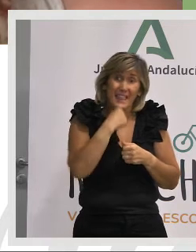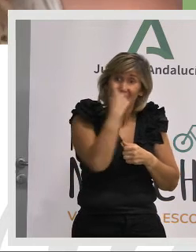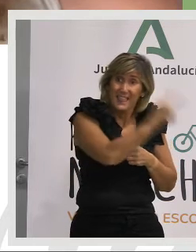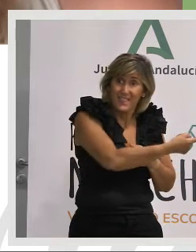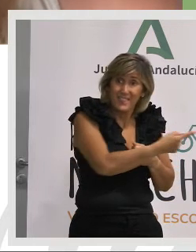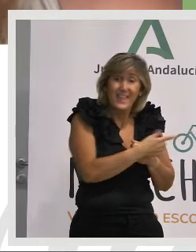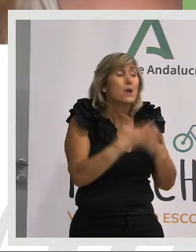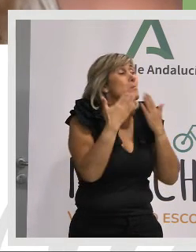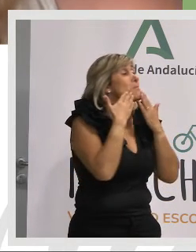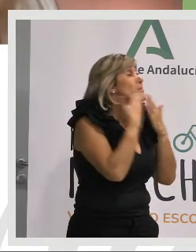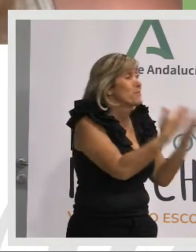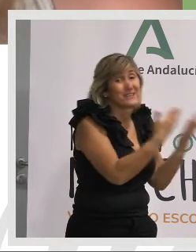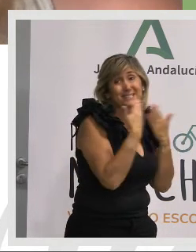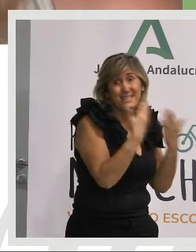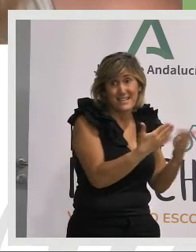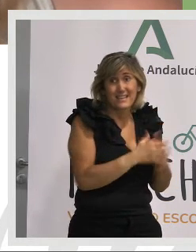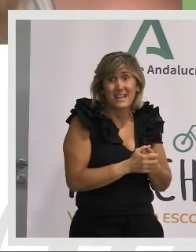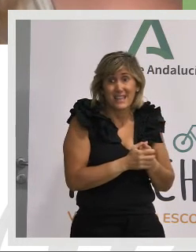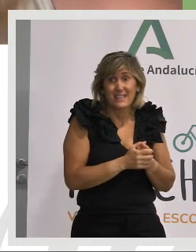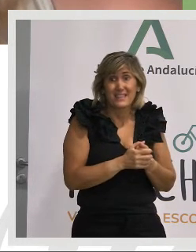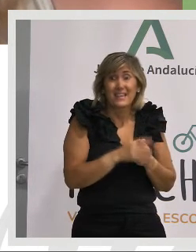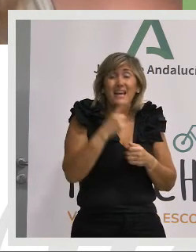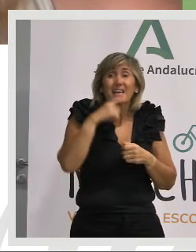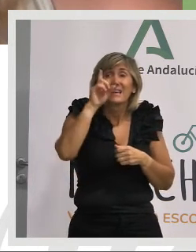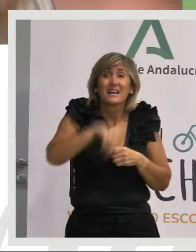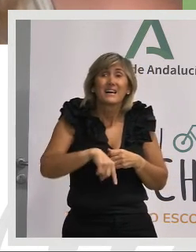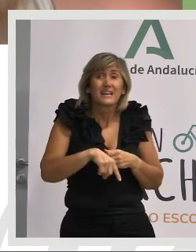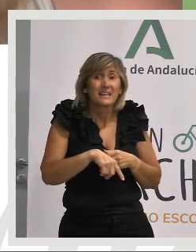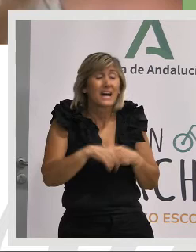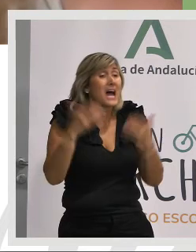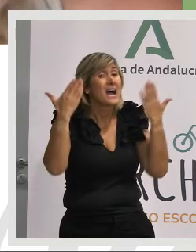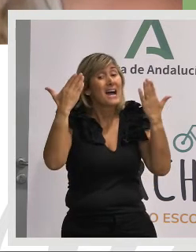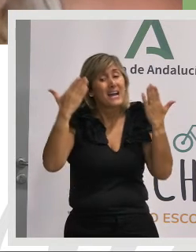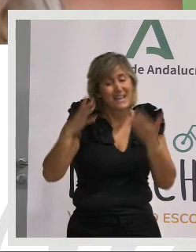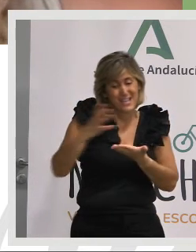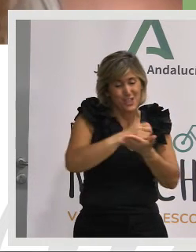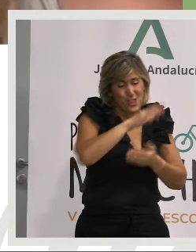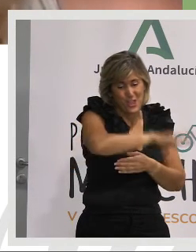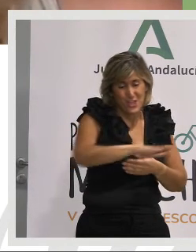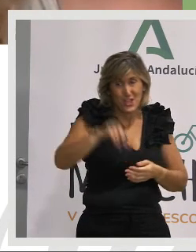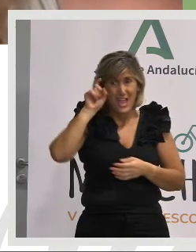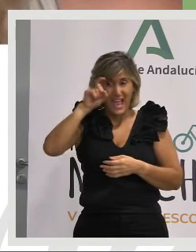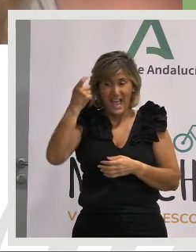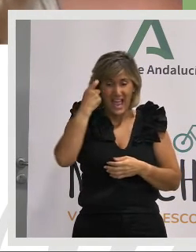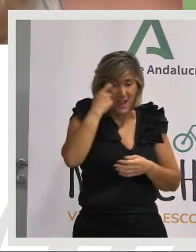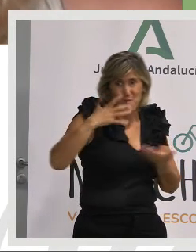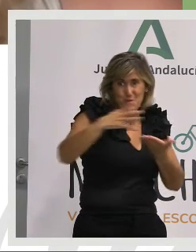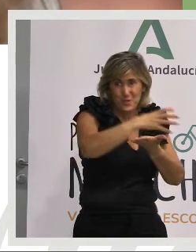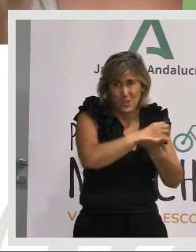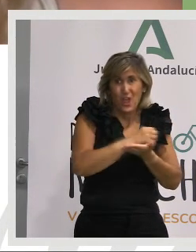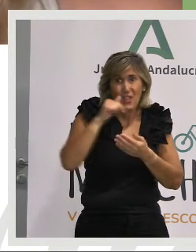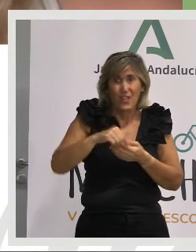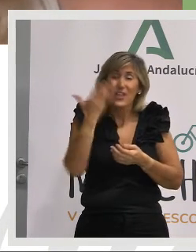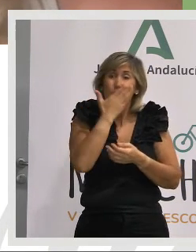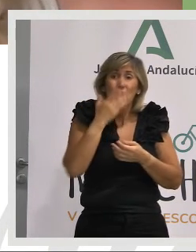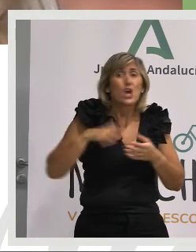nuestro agradecimiento y la enhorabuena al alumnado, al profesorado de la Al-Ándalus, al resto